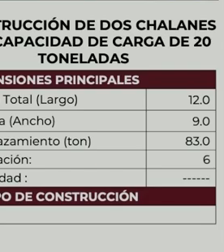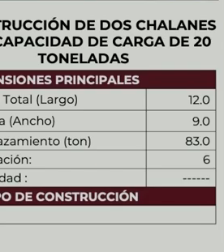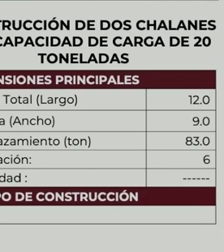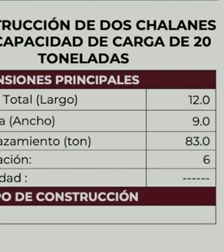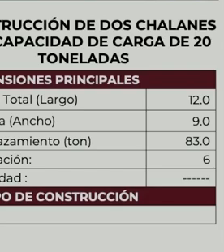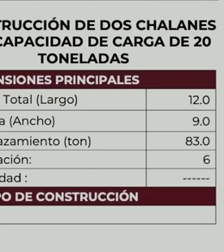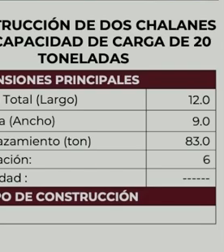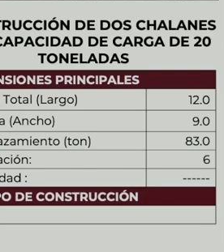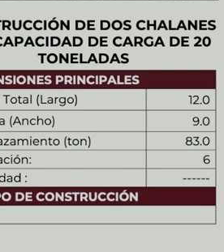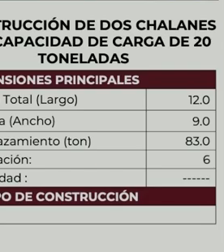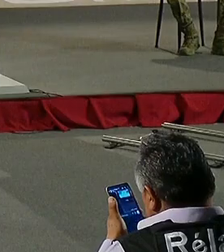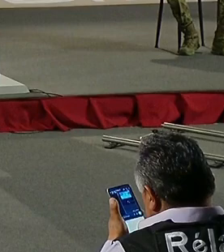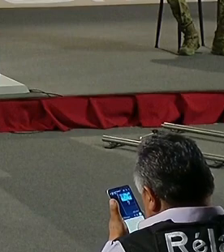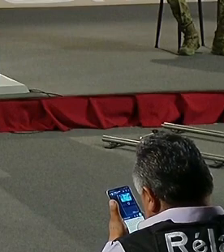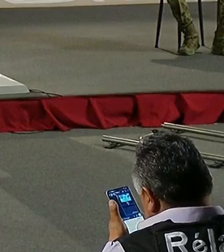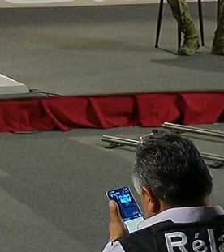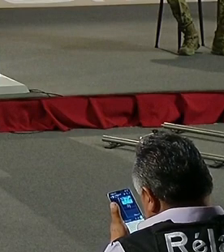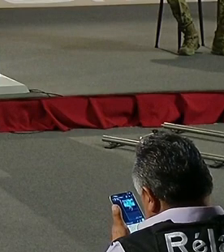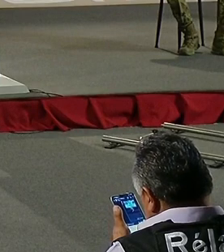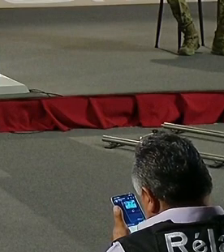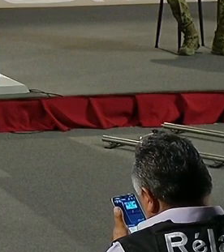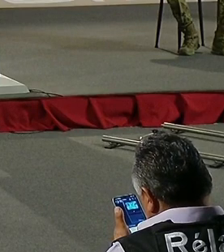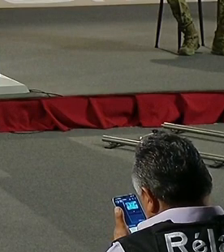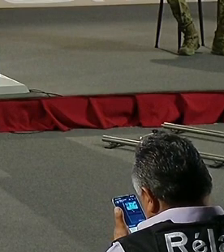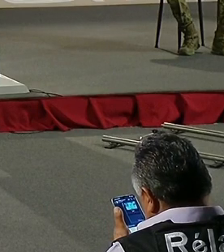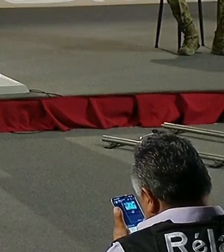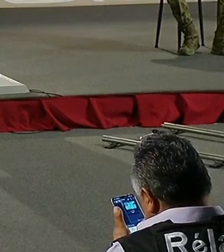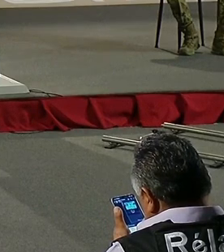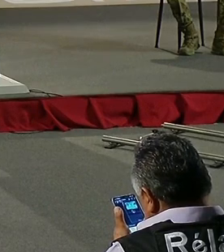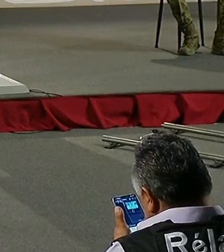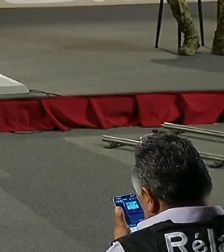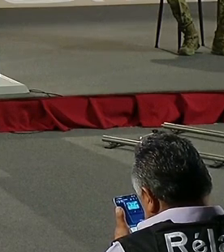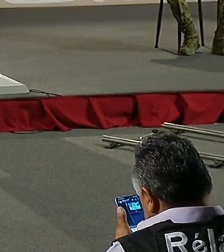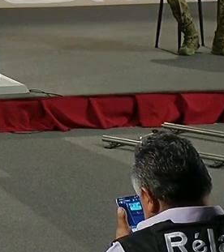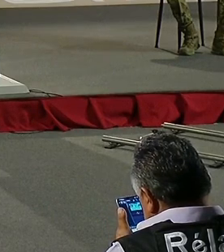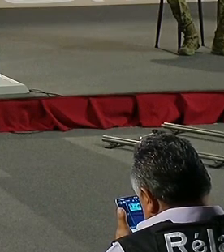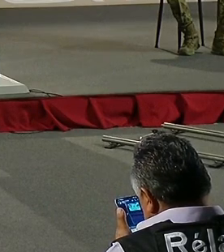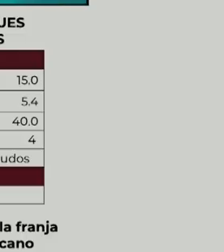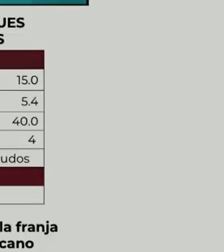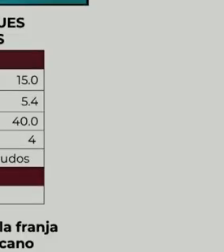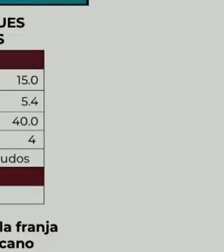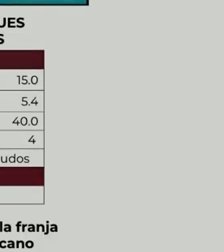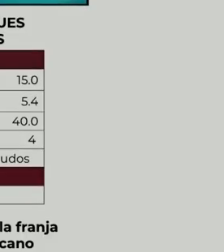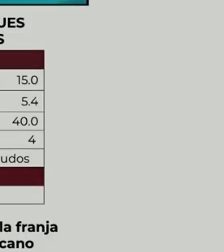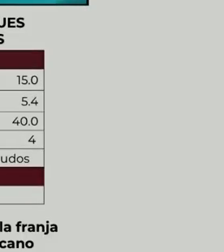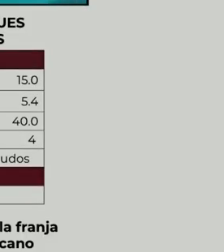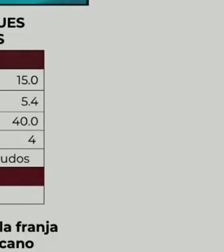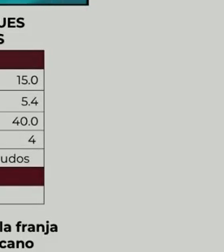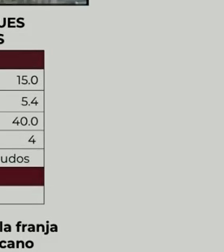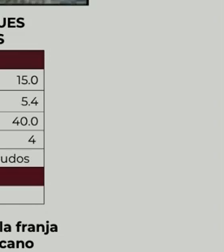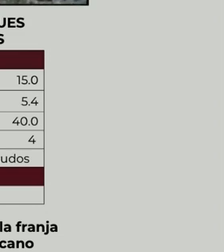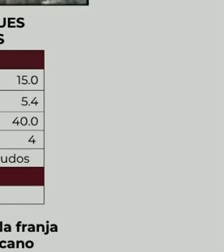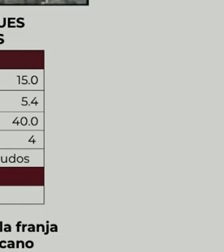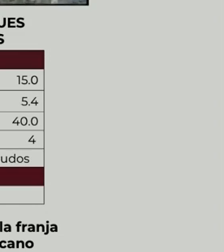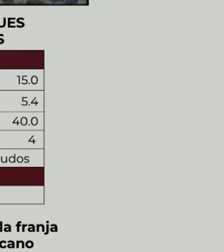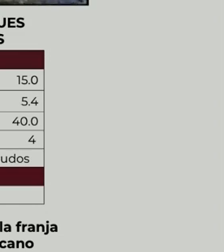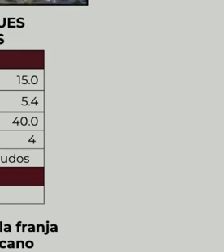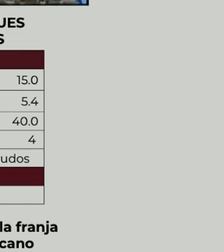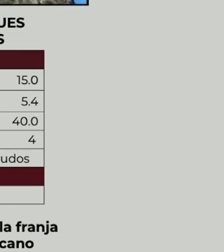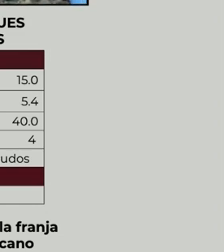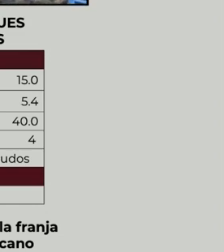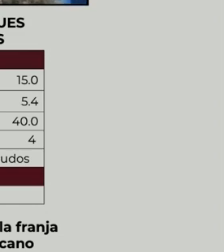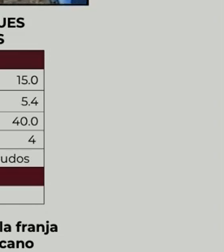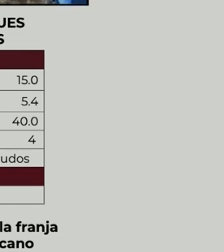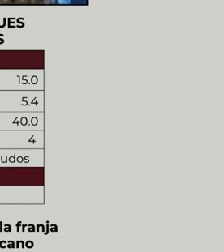retroexcavadoras. La que sigue, por favor. Para el combate al sargazo, se reactivó